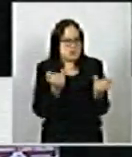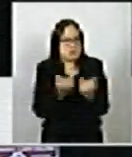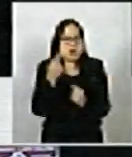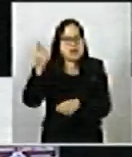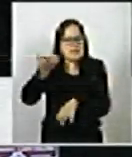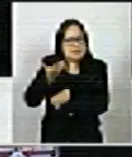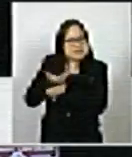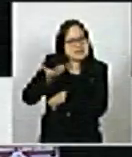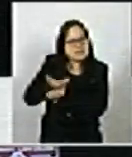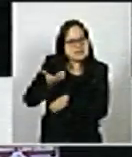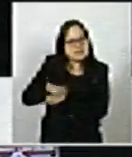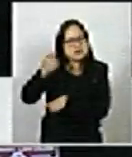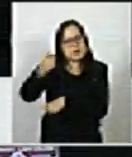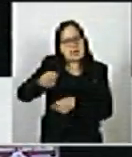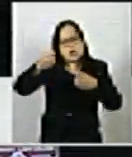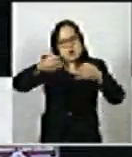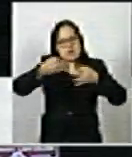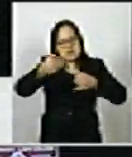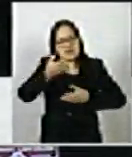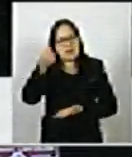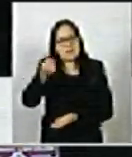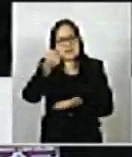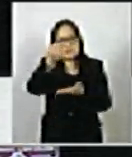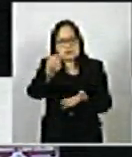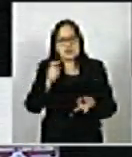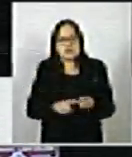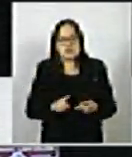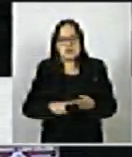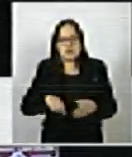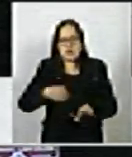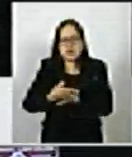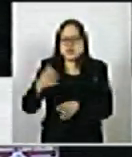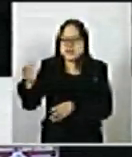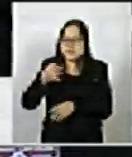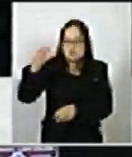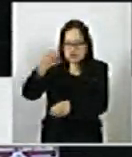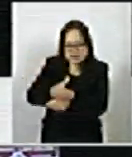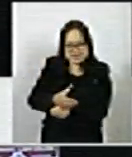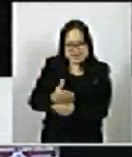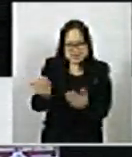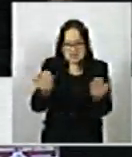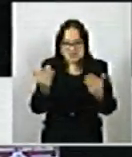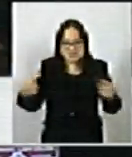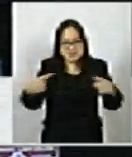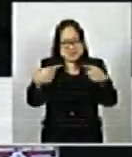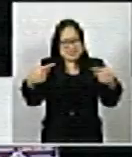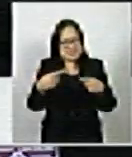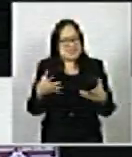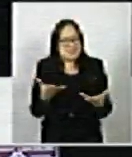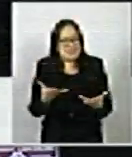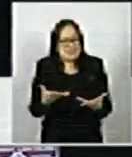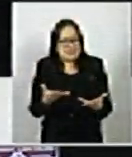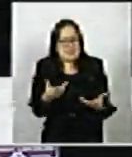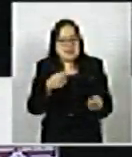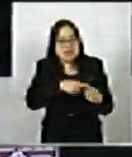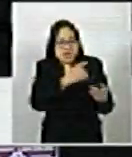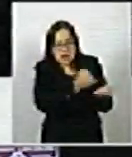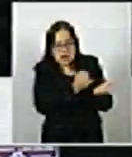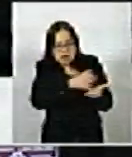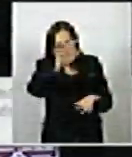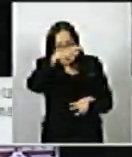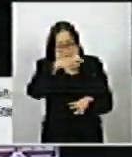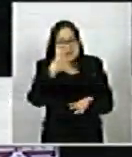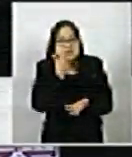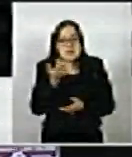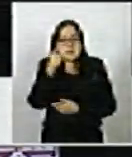eeuu es la fila del presupuesto contra tesorería tensor y es hacienda recaude el dinero y quiere